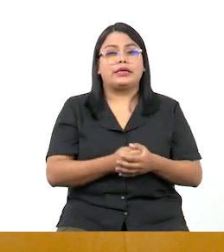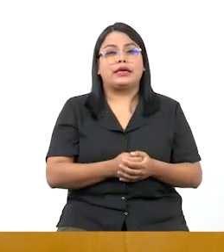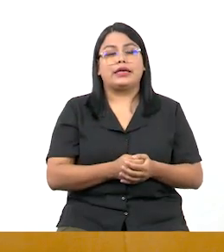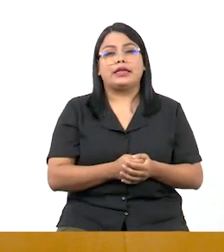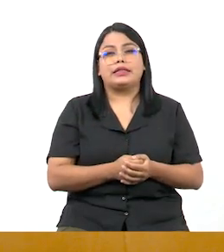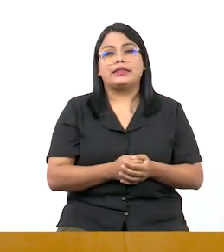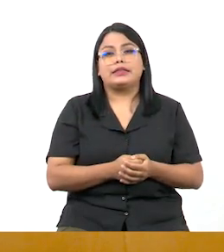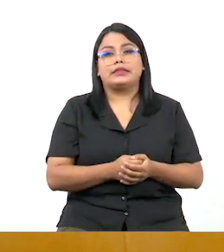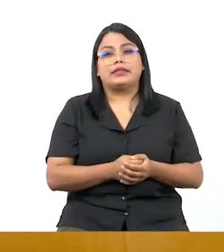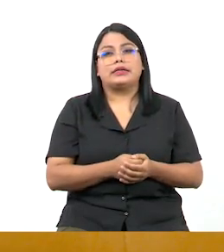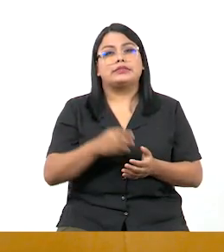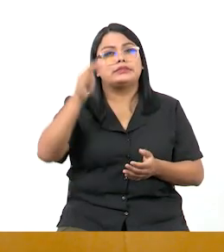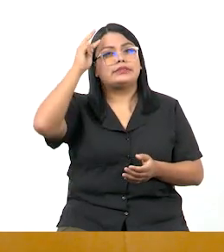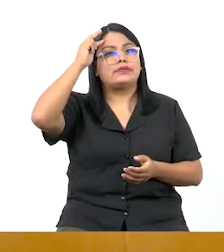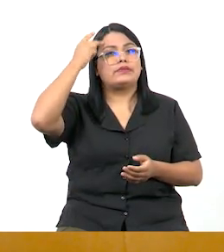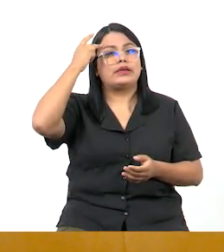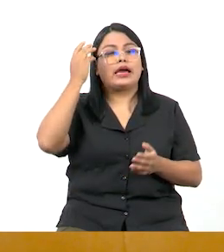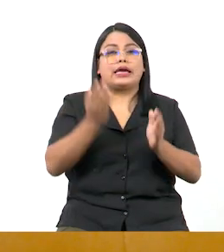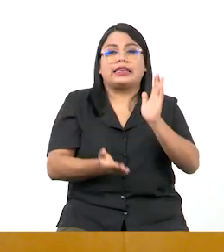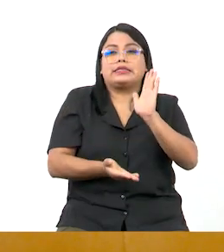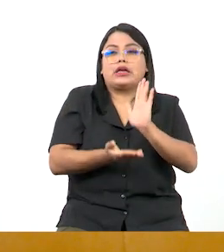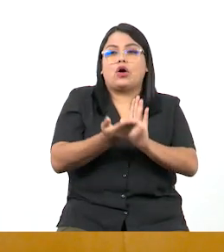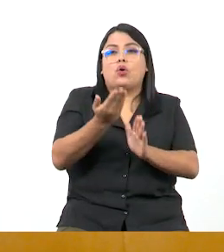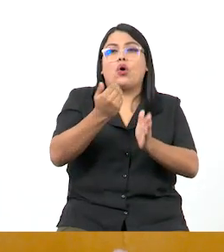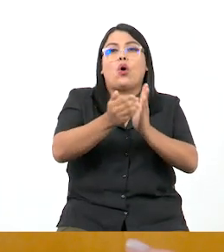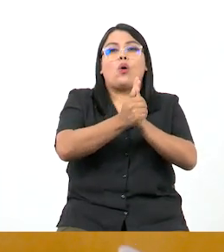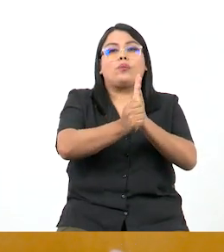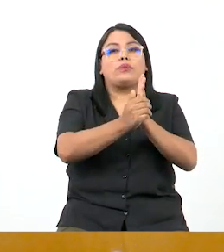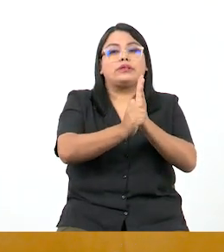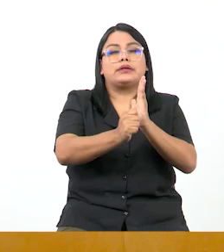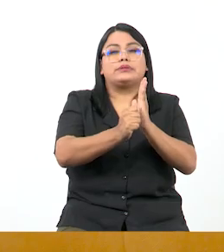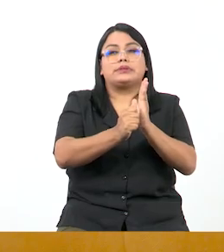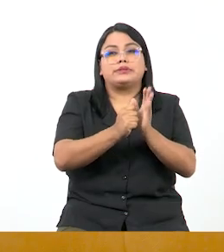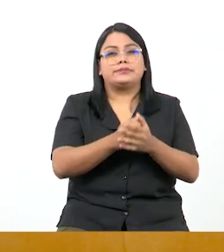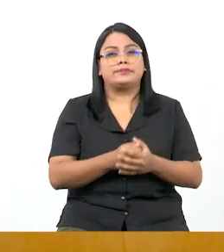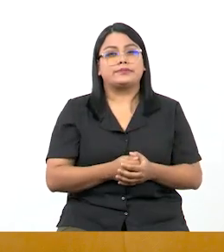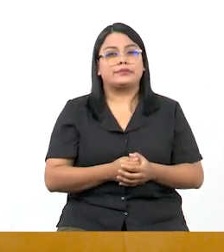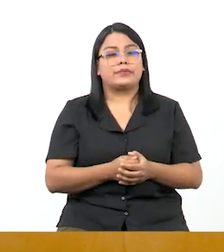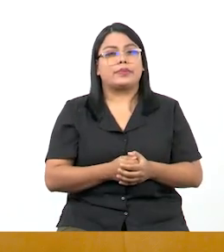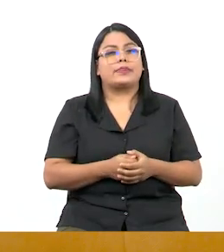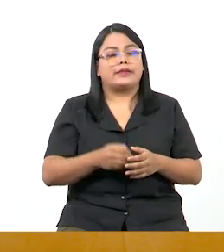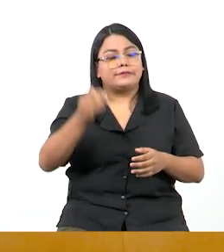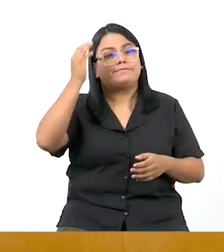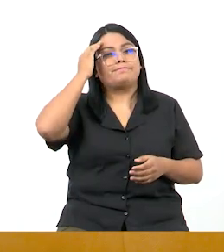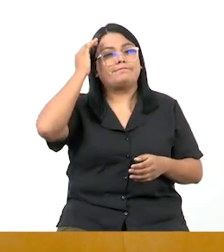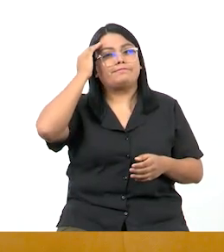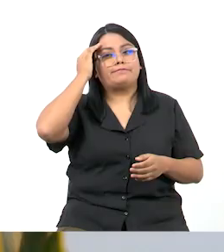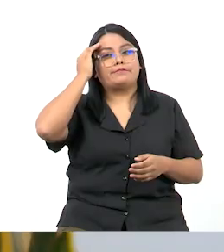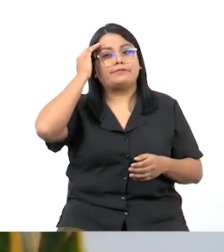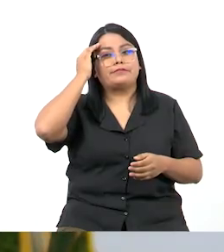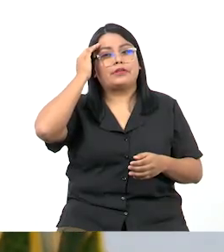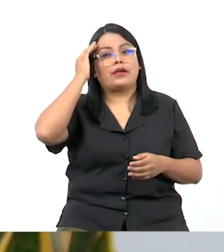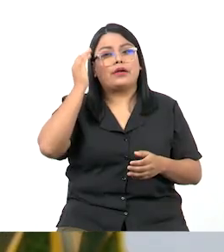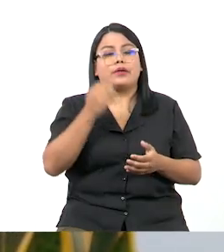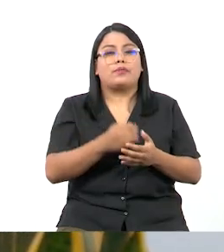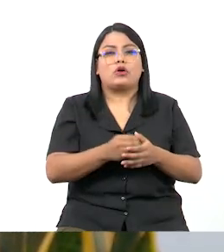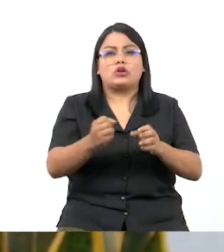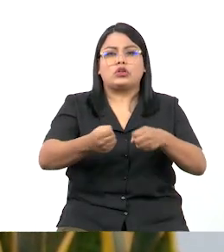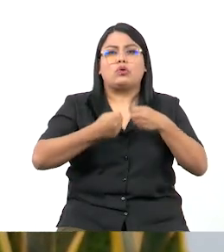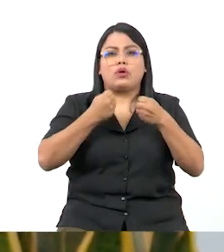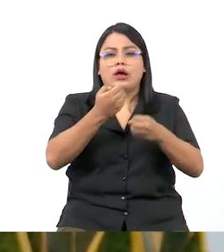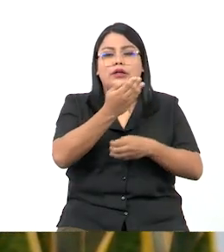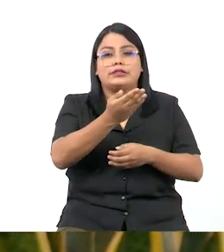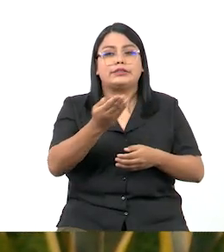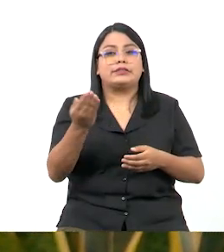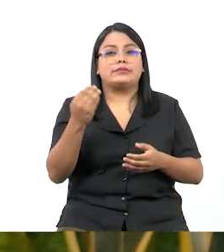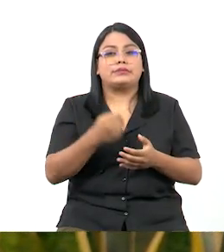de herramientas digitales. Esto quiere decir que desarrolle la competencia mediática, porque sabemos que estamos en un